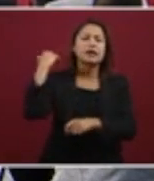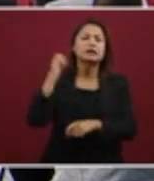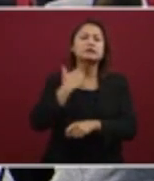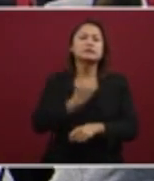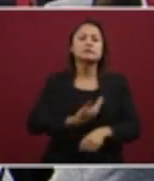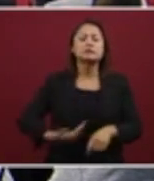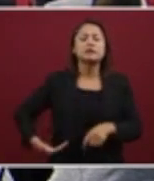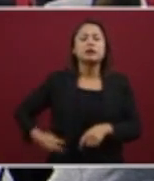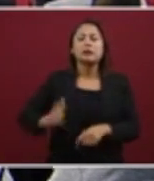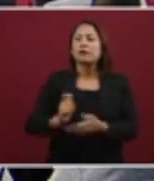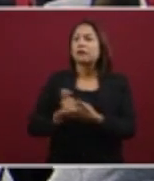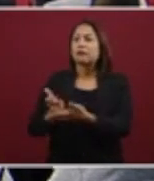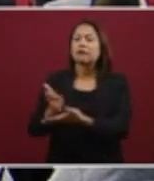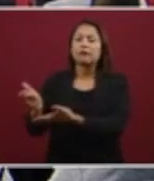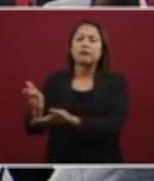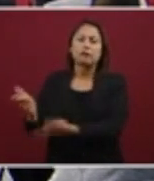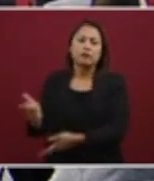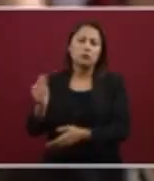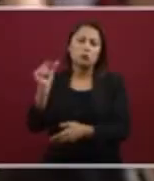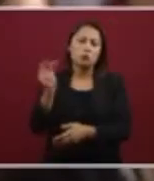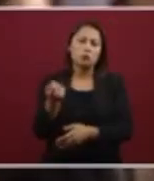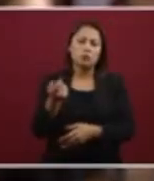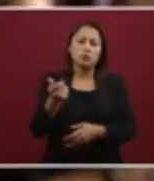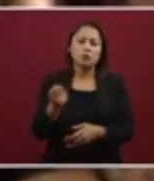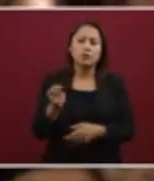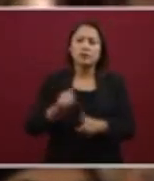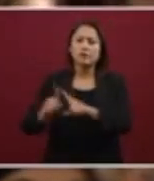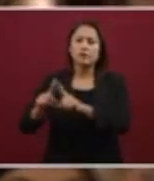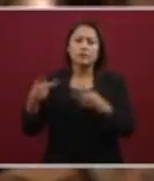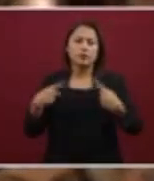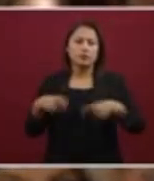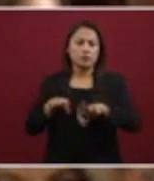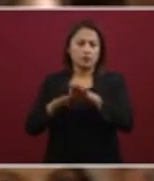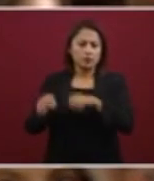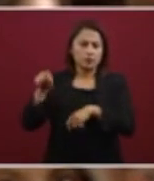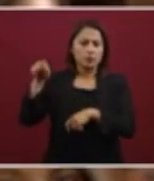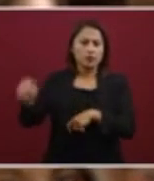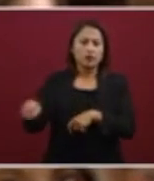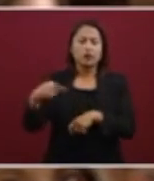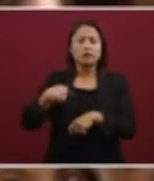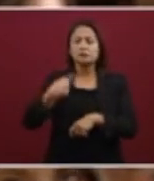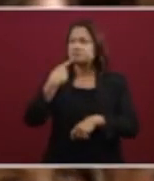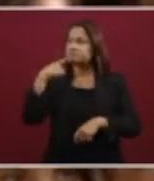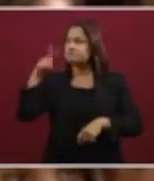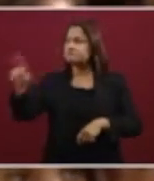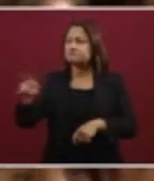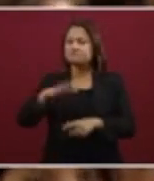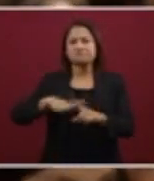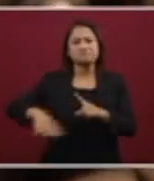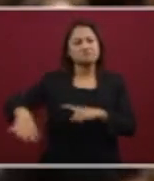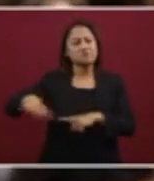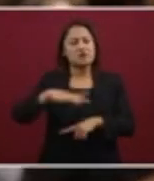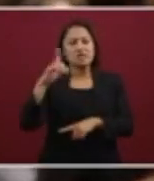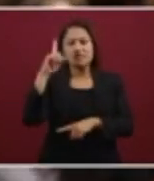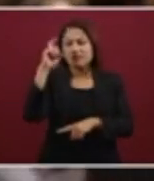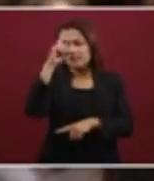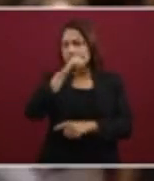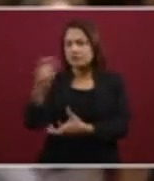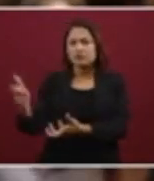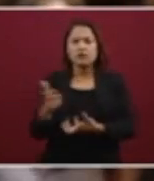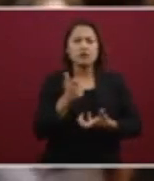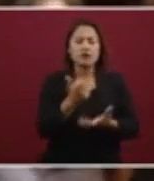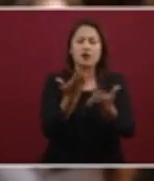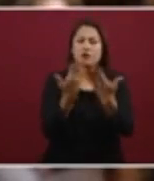eficiencia. Los trabajadores han denunciado que la situación actual es complicada, que no cuentan con los recursos